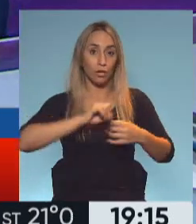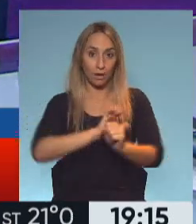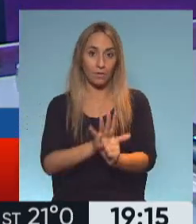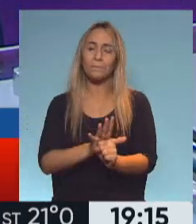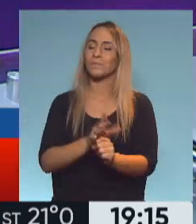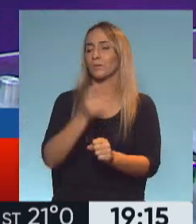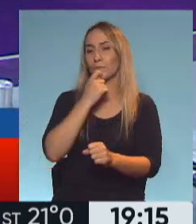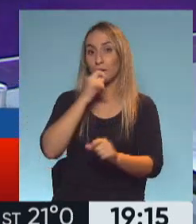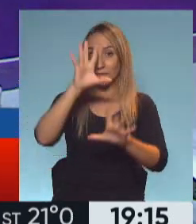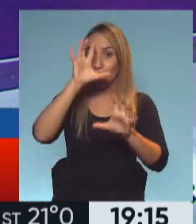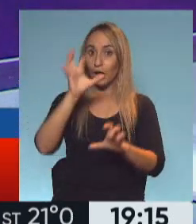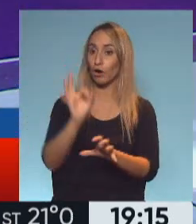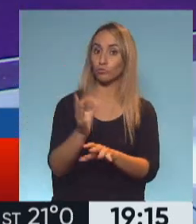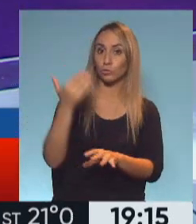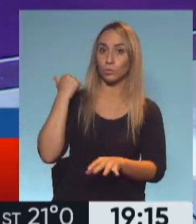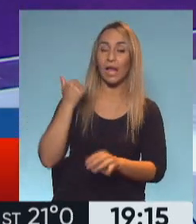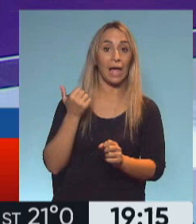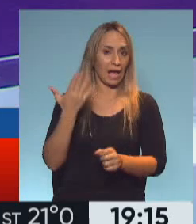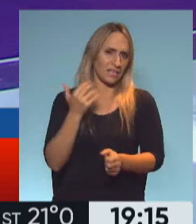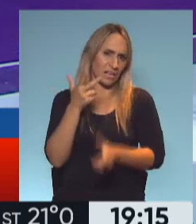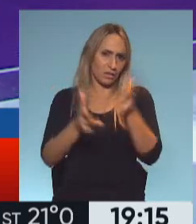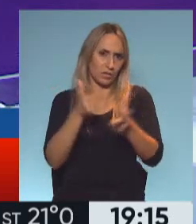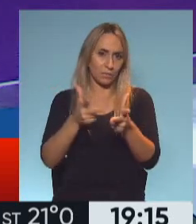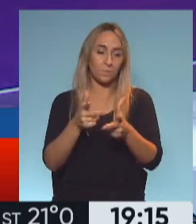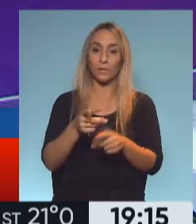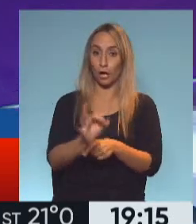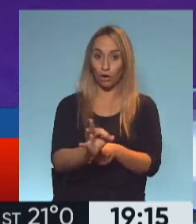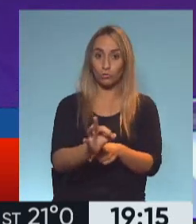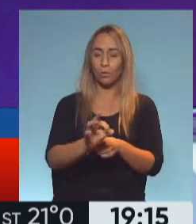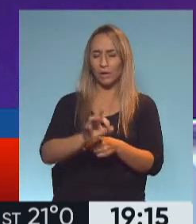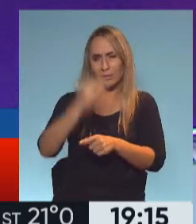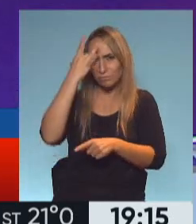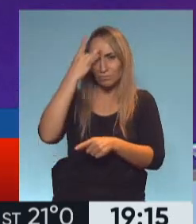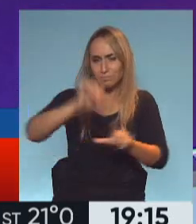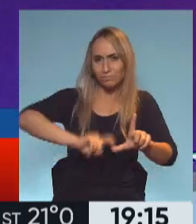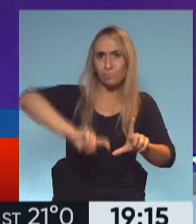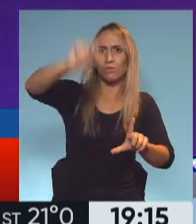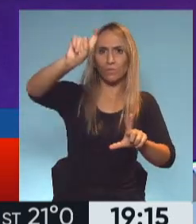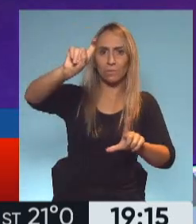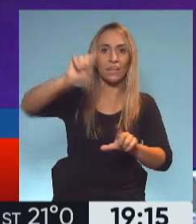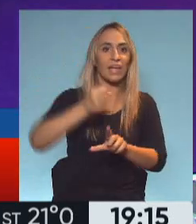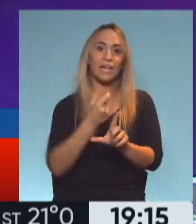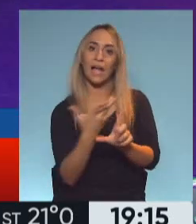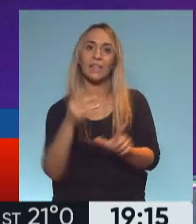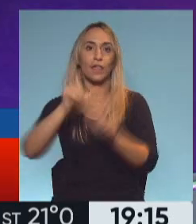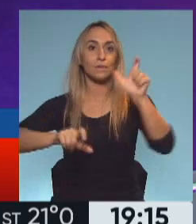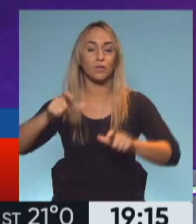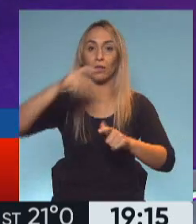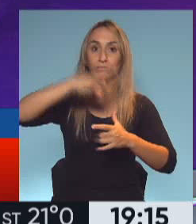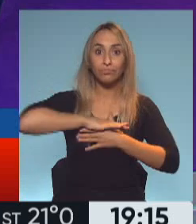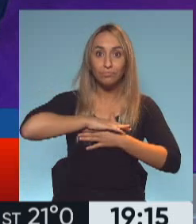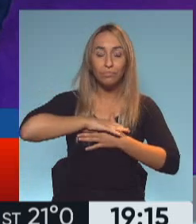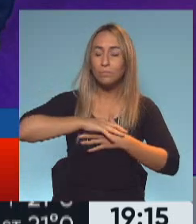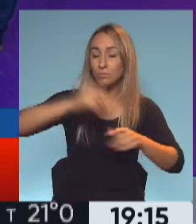acuerda que octubre, ayer comentábamos los casos? Octubre es aquí. Fue uno de los picos más altos que tuvimos de infecciones, sí. Y